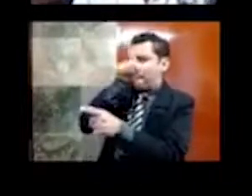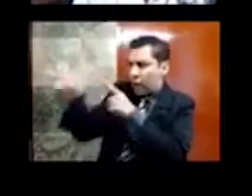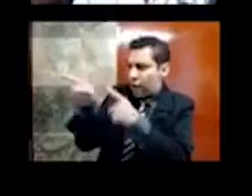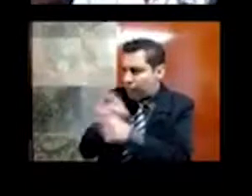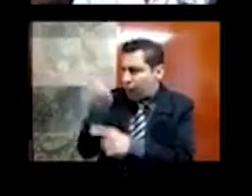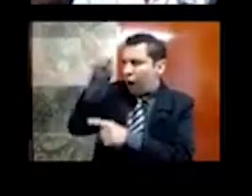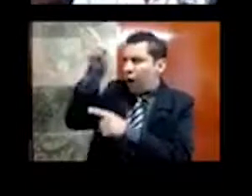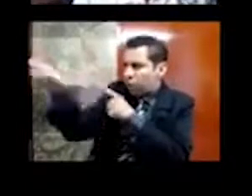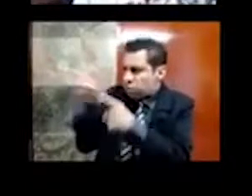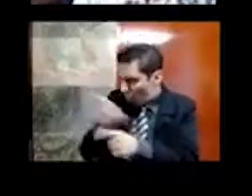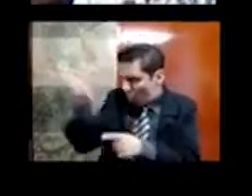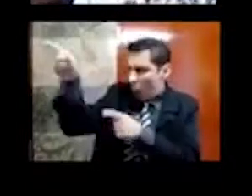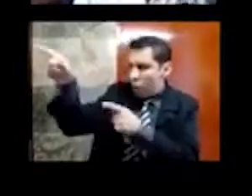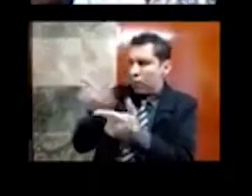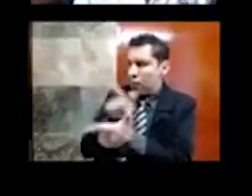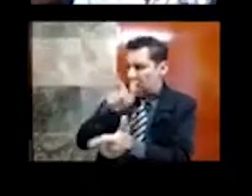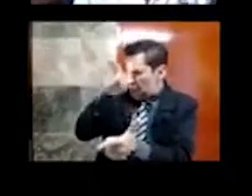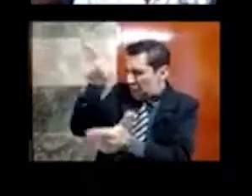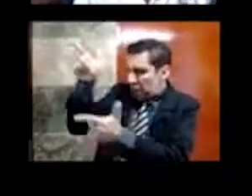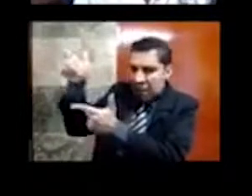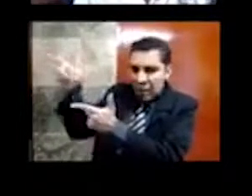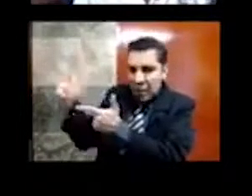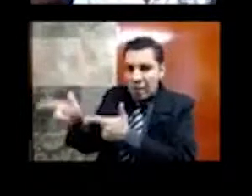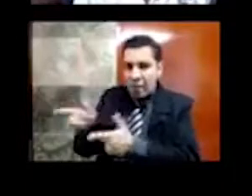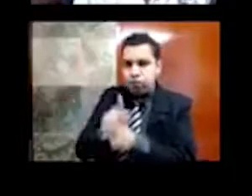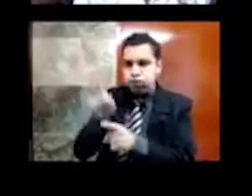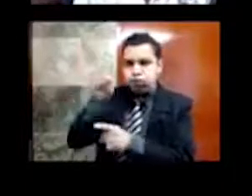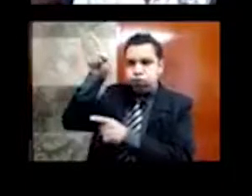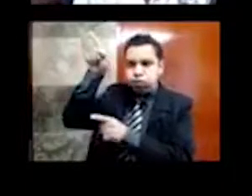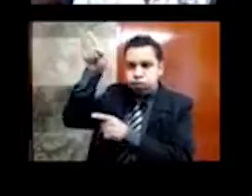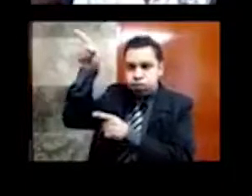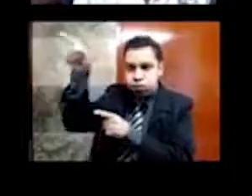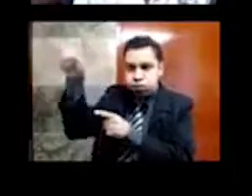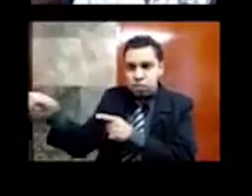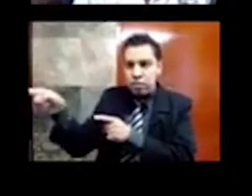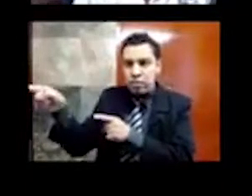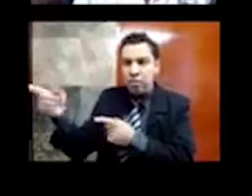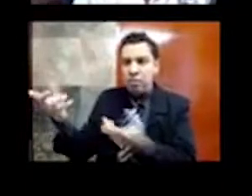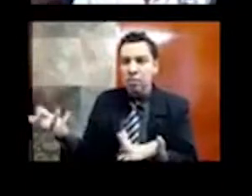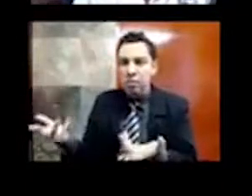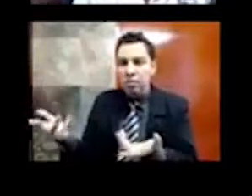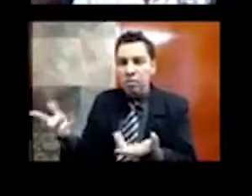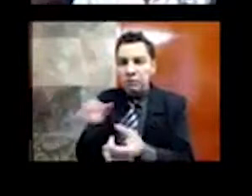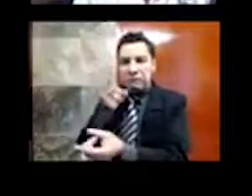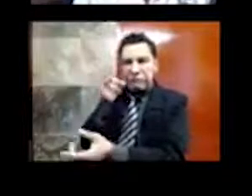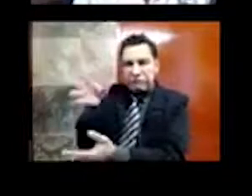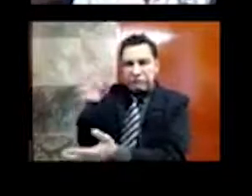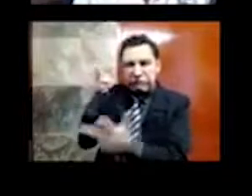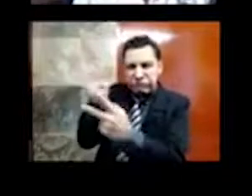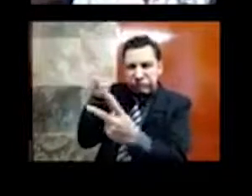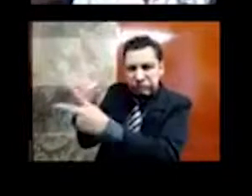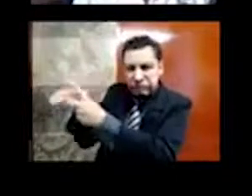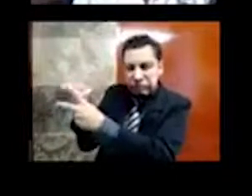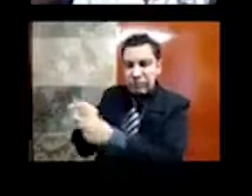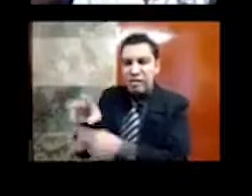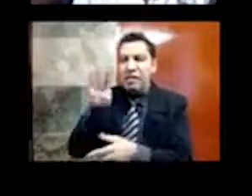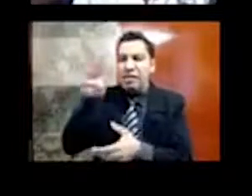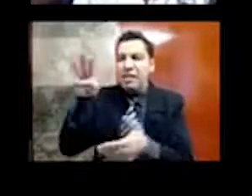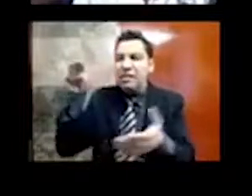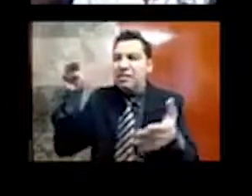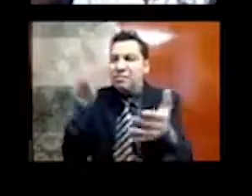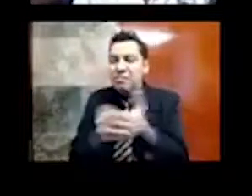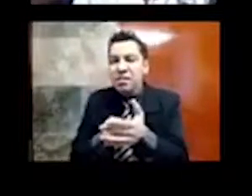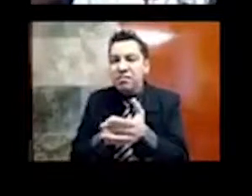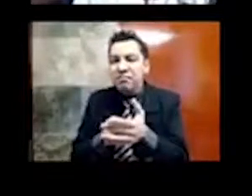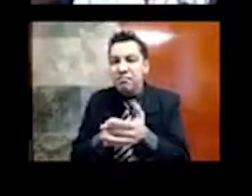las flechas, las ballestas, etcétera, y matan más de 3,000, él mismo lo admite, en menos de 3 horas matamos más